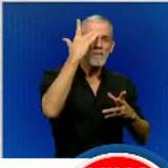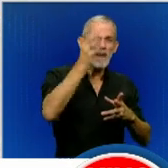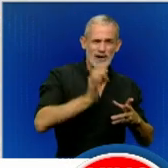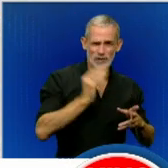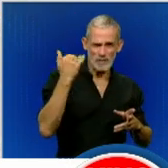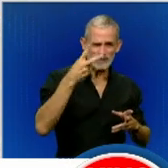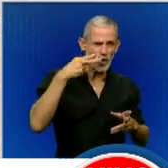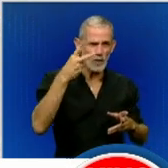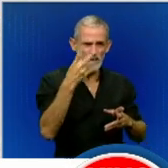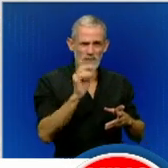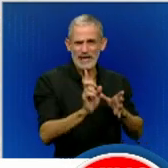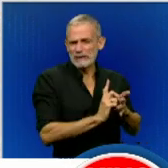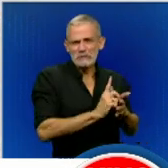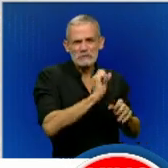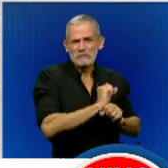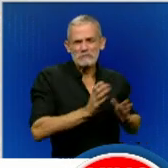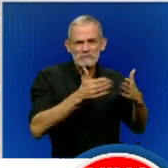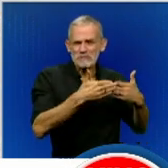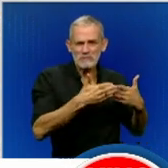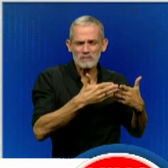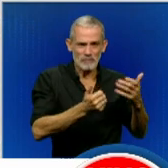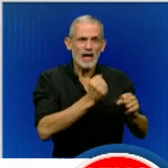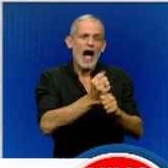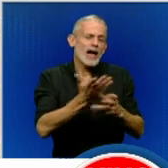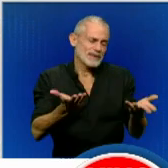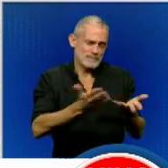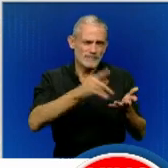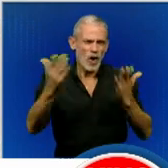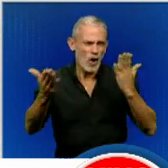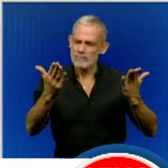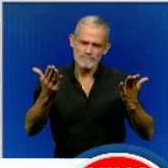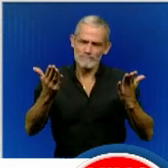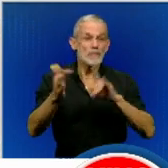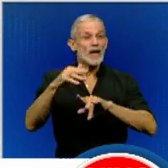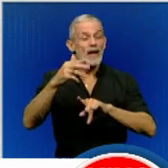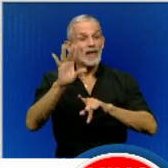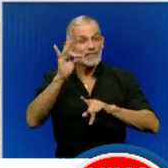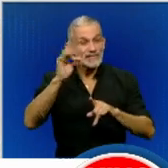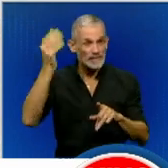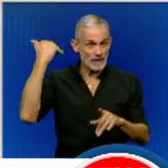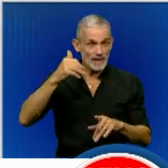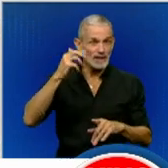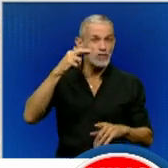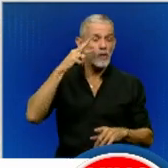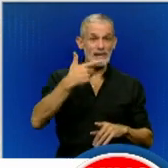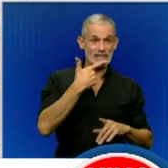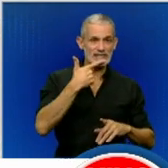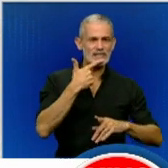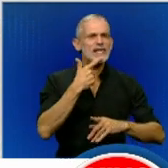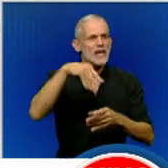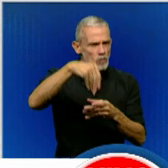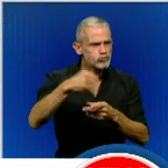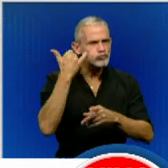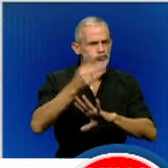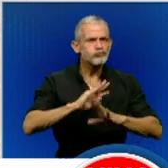es absurdo hacer este tipo de comparaciones en diciembre 2017 votamos la reforma tributaria que